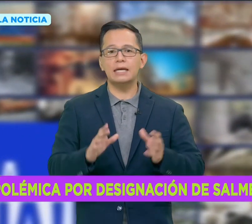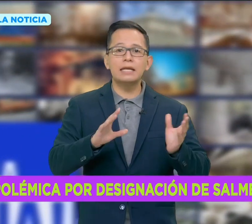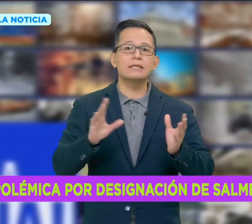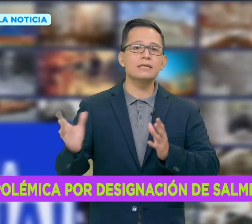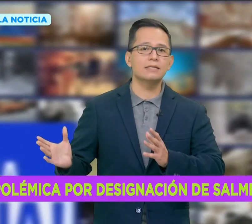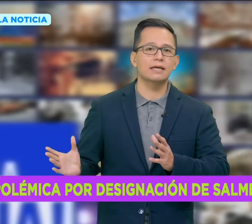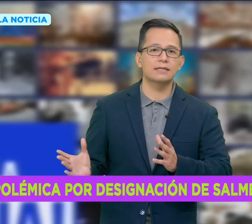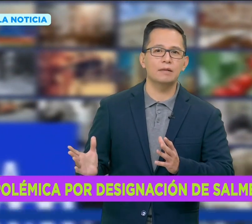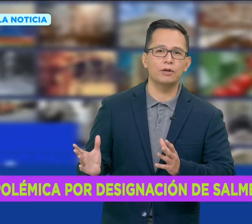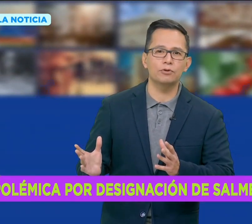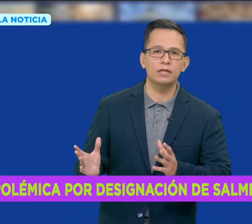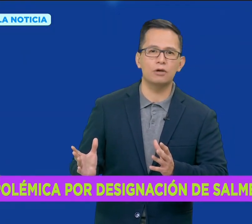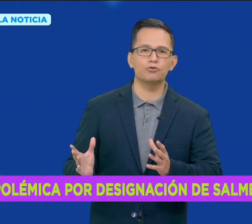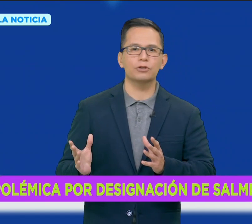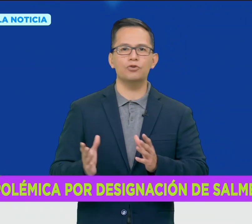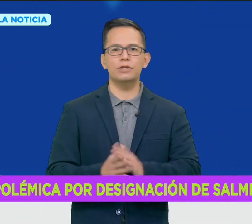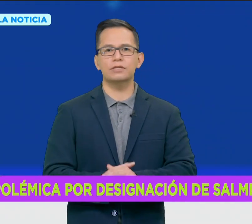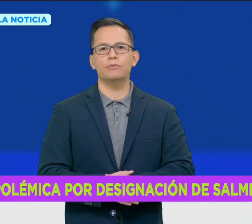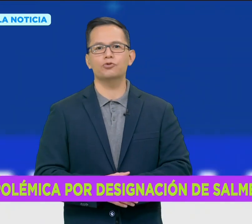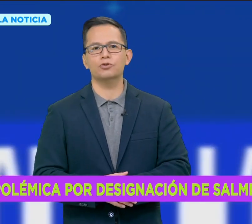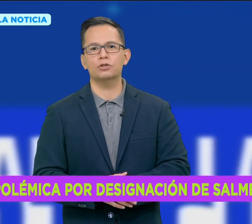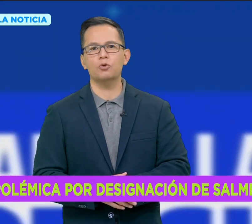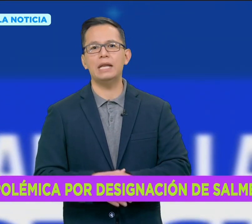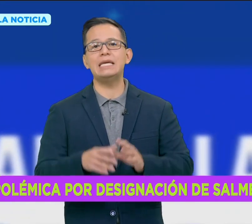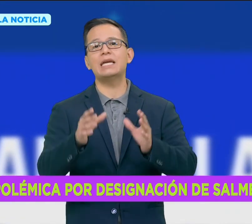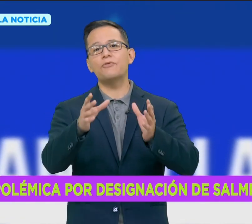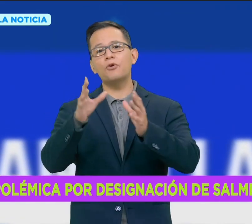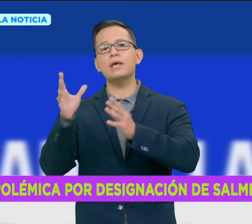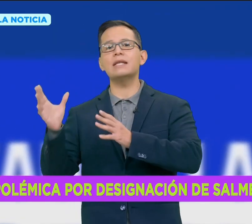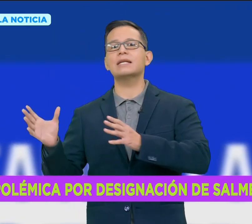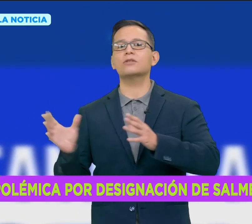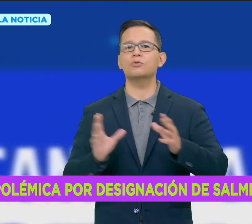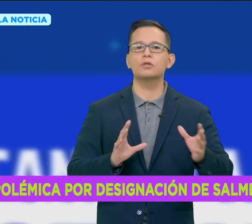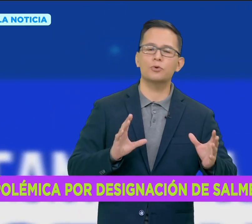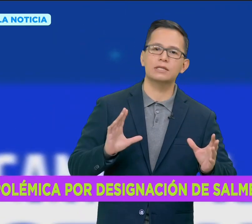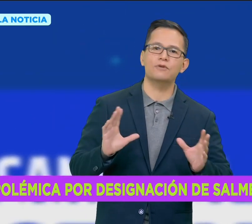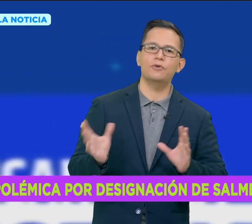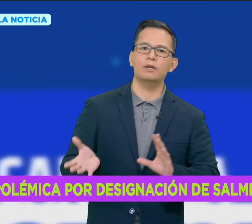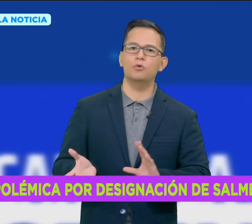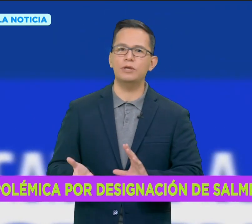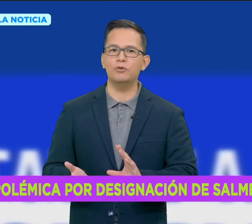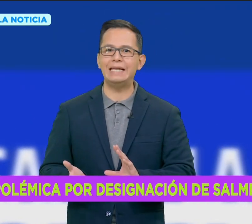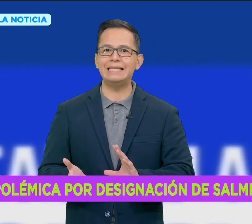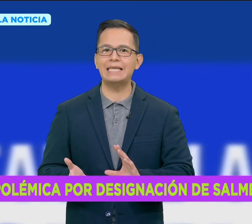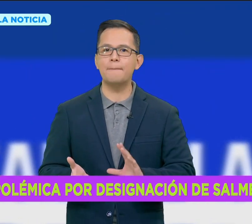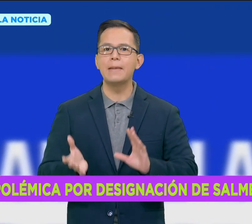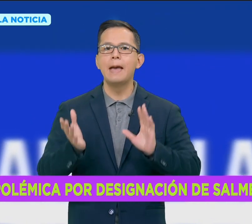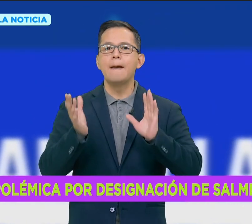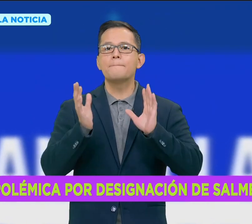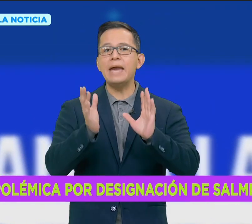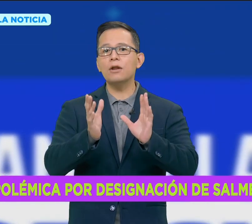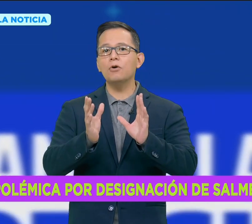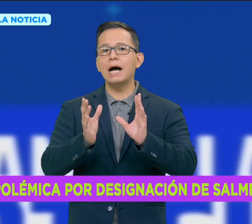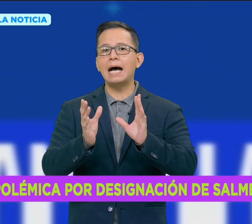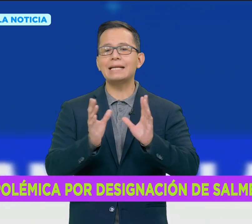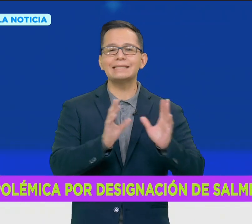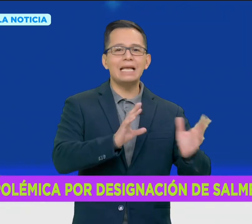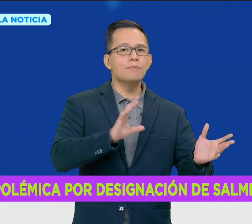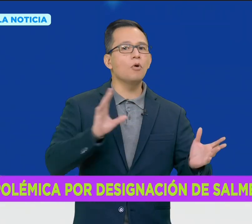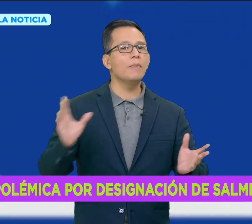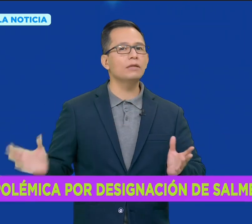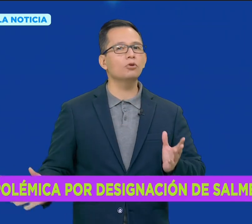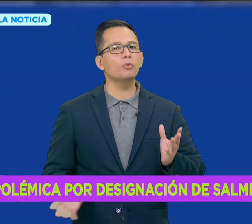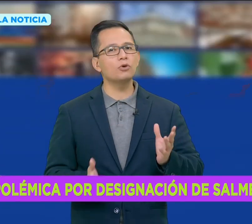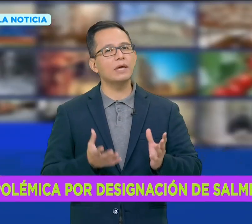hay quienes dicen que Salmerón tiene acusaciones de abuso sexual y que fue una de las razones por las que fue removido del ITAM, pero hasta